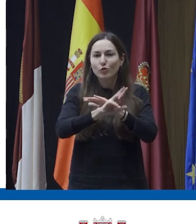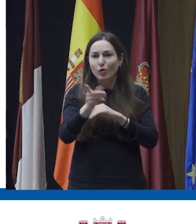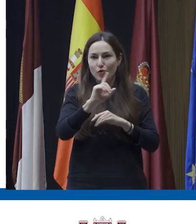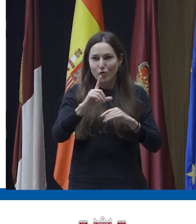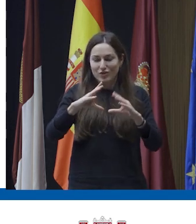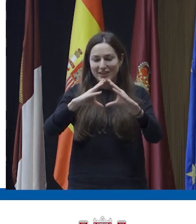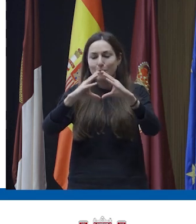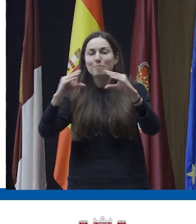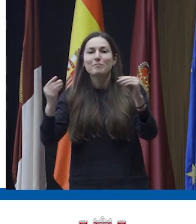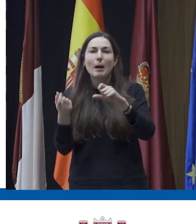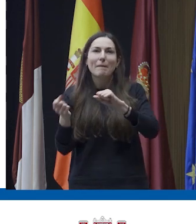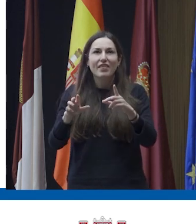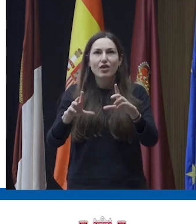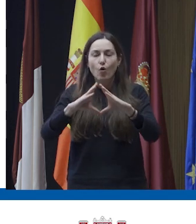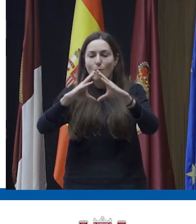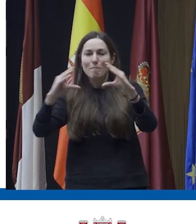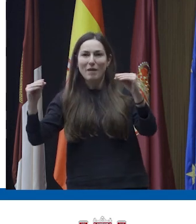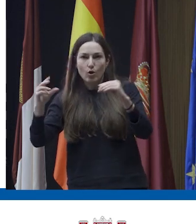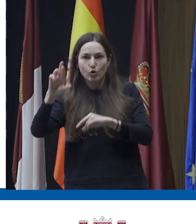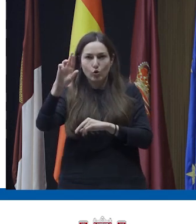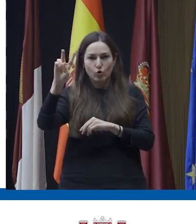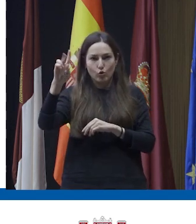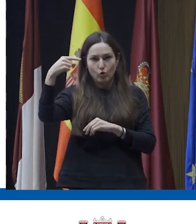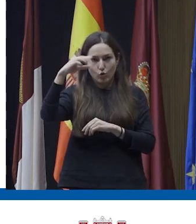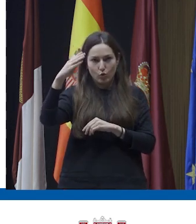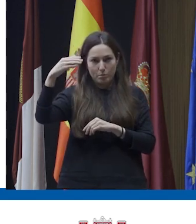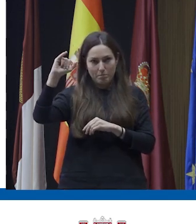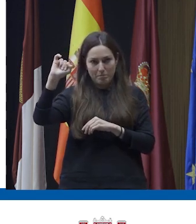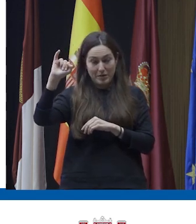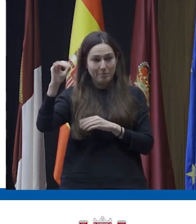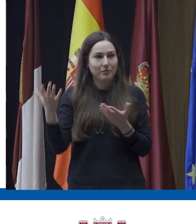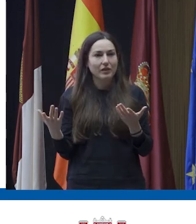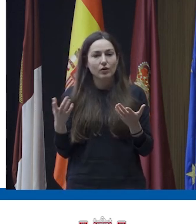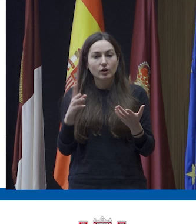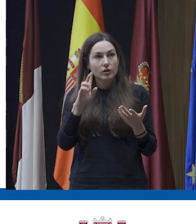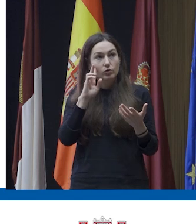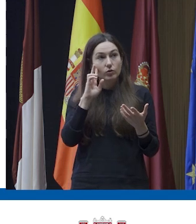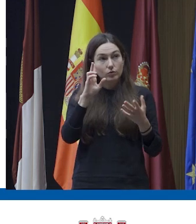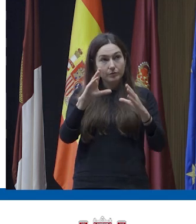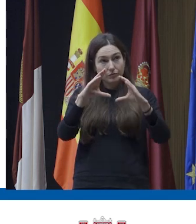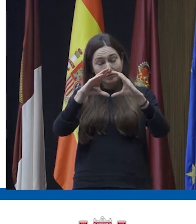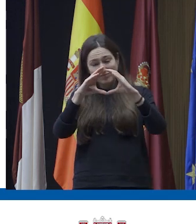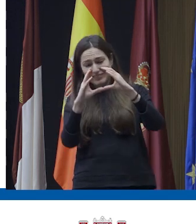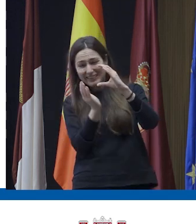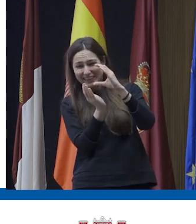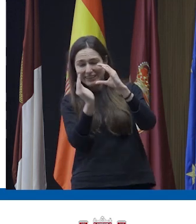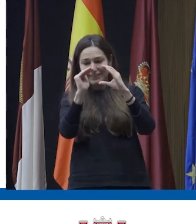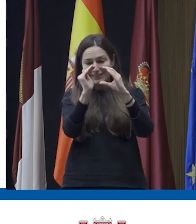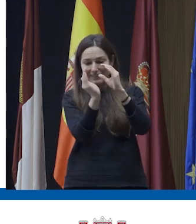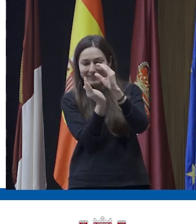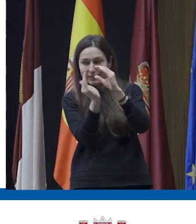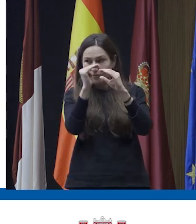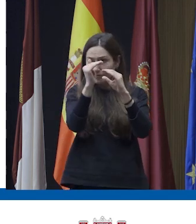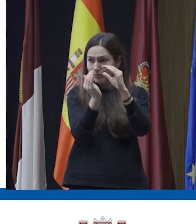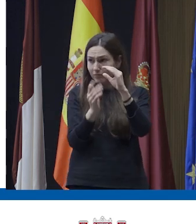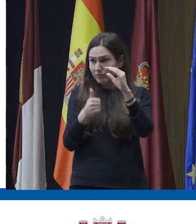balón de rugby, ¿vale? Entonces, esto es lo que nosotros llamamos, cuando la córnea es más inclinada en un sitio que en otro, esto